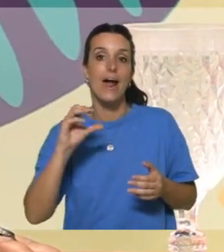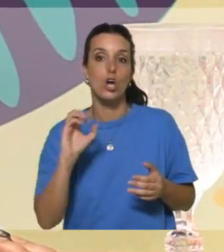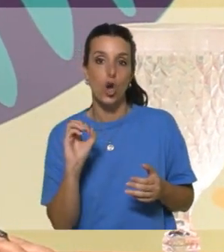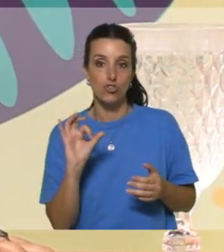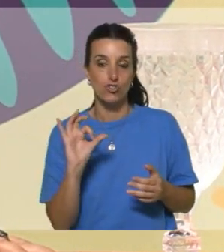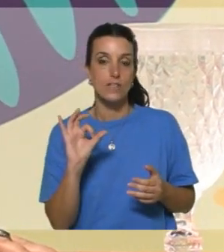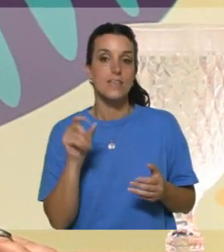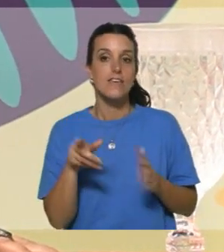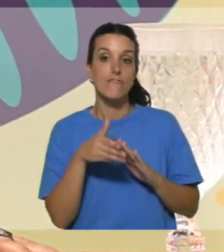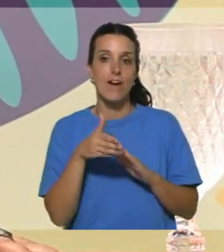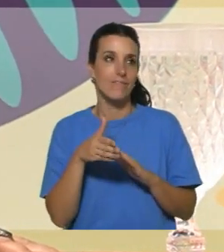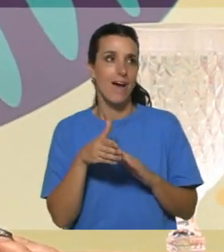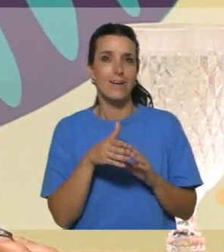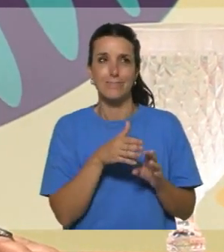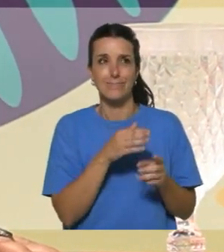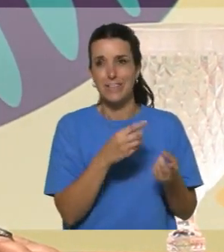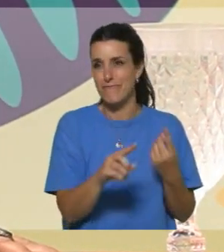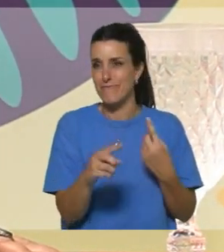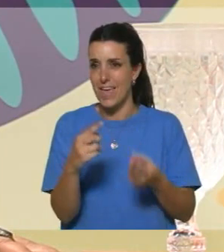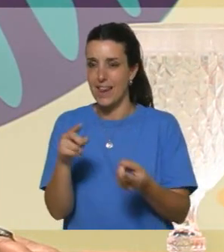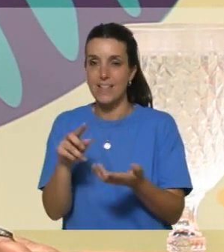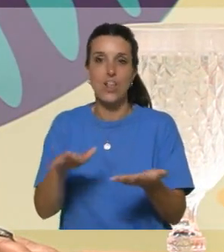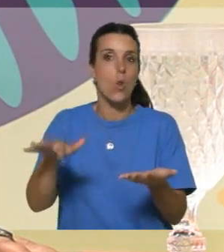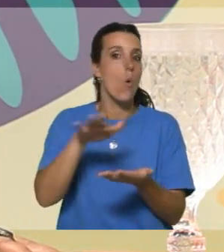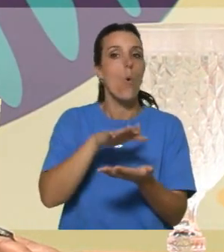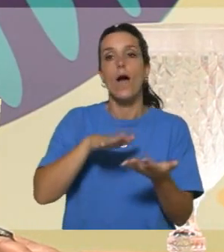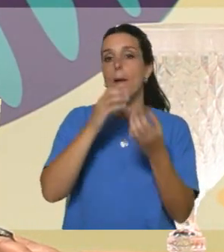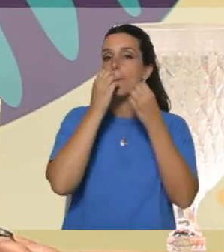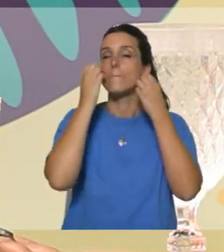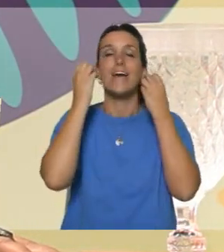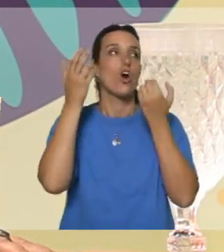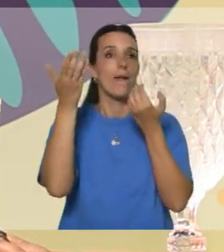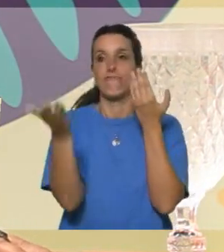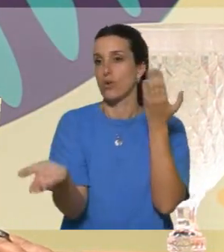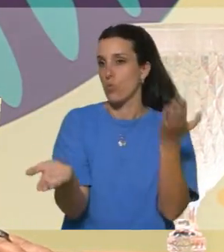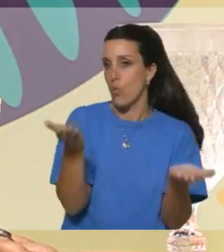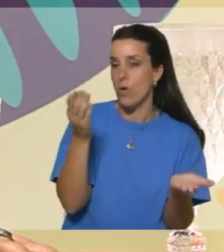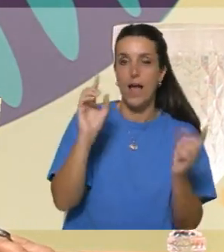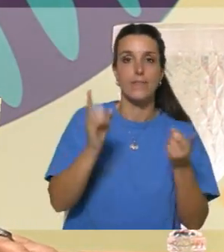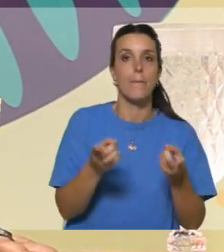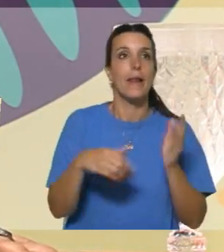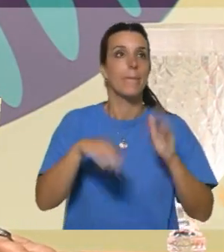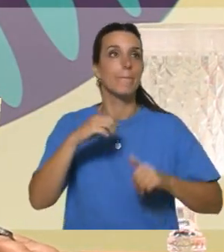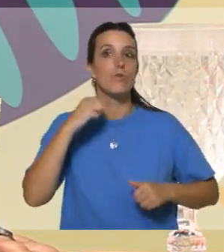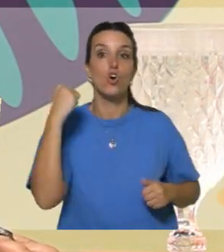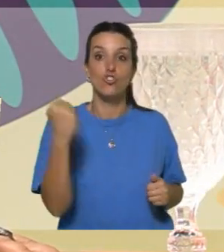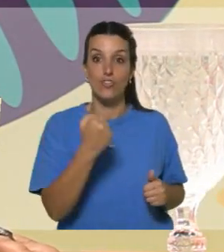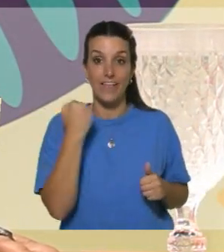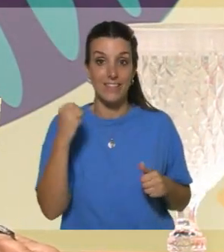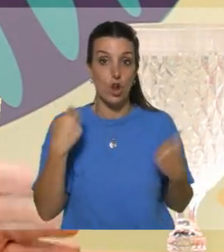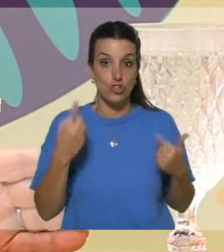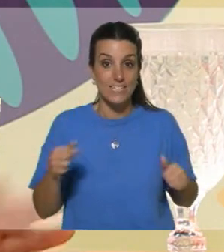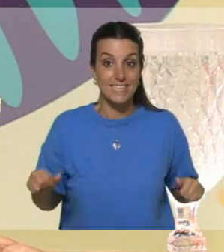hecho espectáculos de todo tipo, en todos lados, con las mejores figuras. Una de las cosas importantes que hicimos, y no